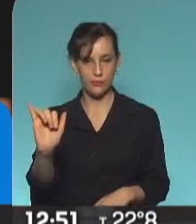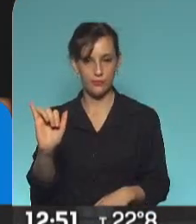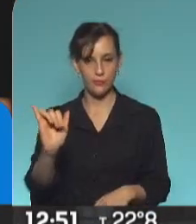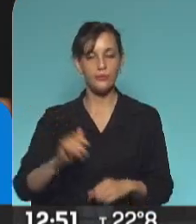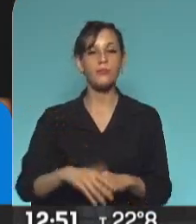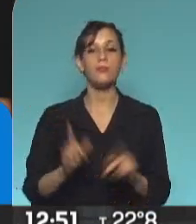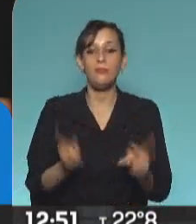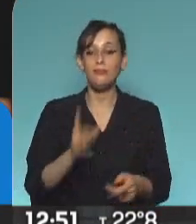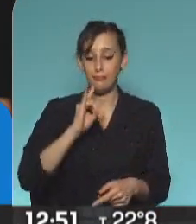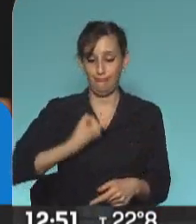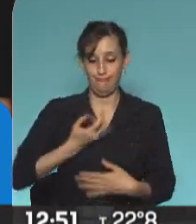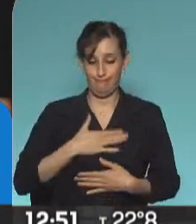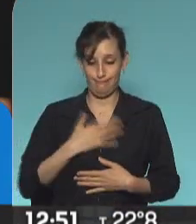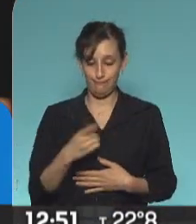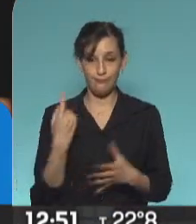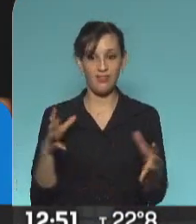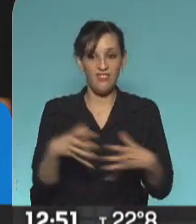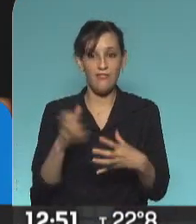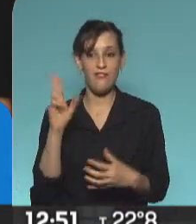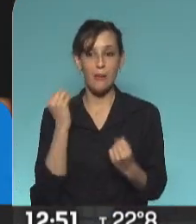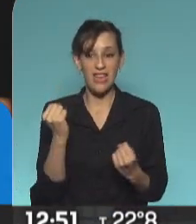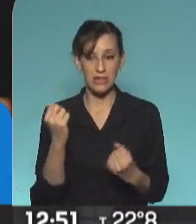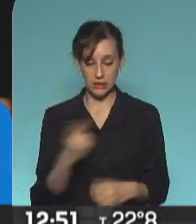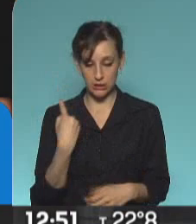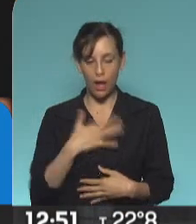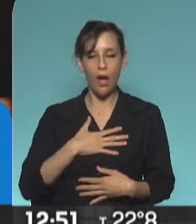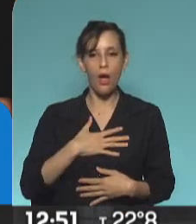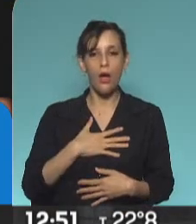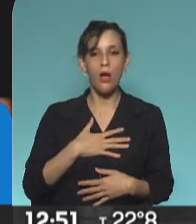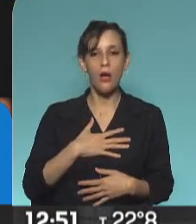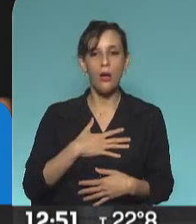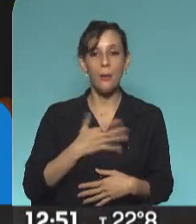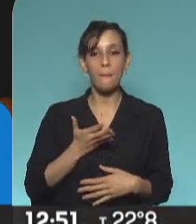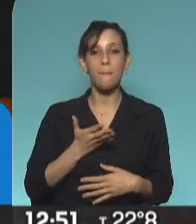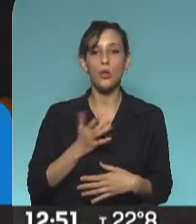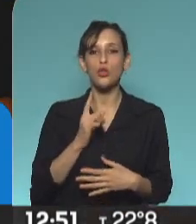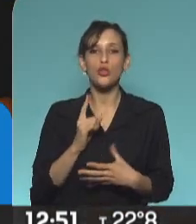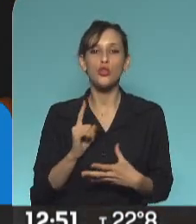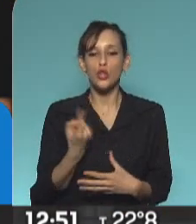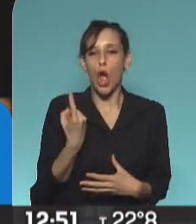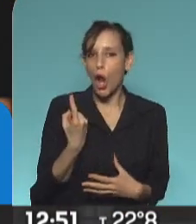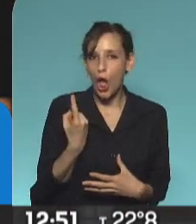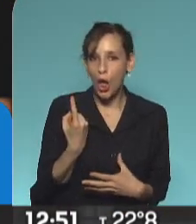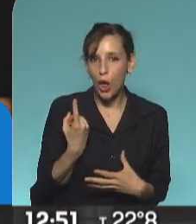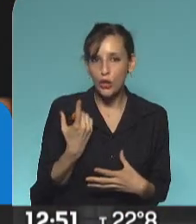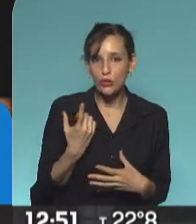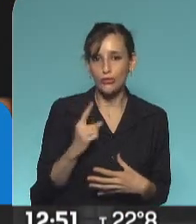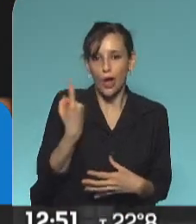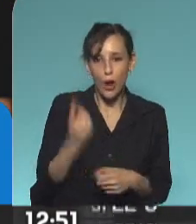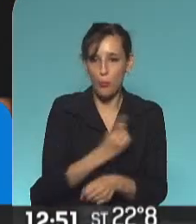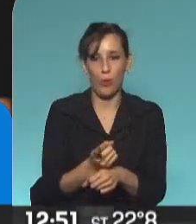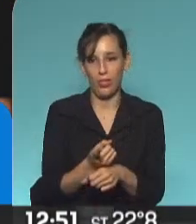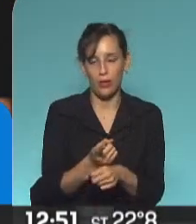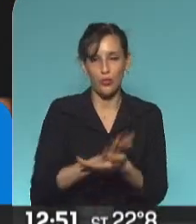que hacemos y lo que pedimos del movimiento feminista porque nadie sale del círculo de la violencia sola sin embargo ahí nos encontramos con un paredón porque los